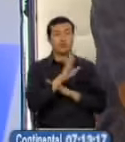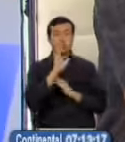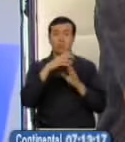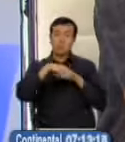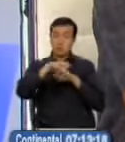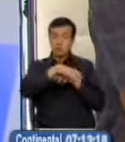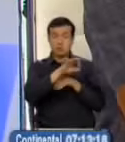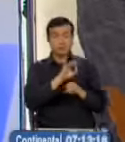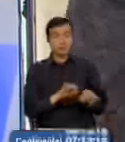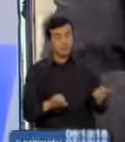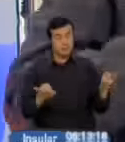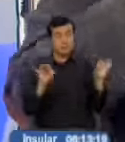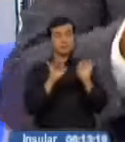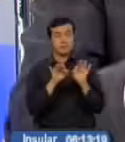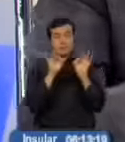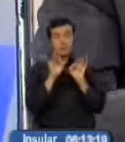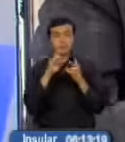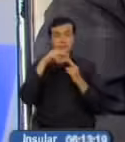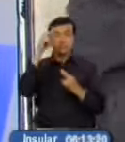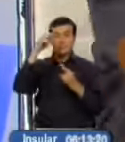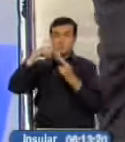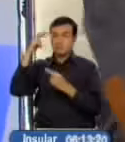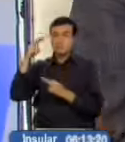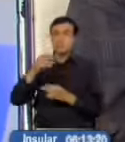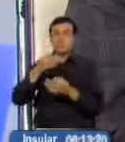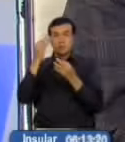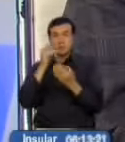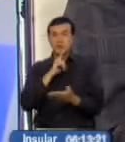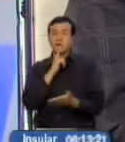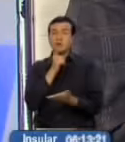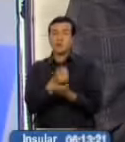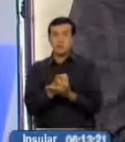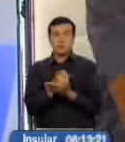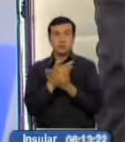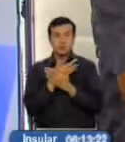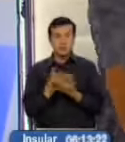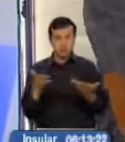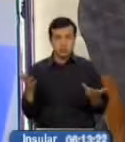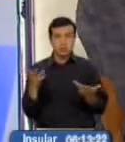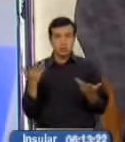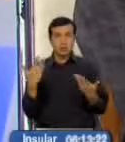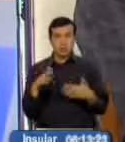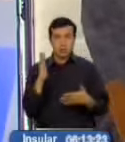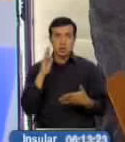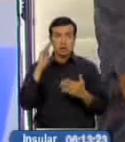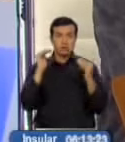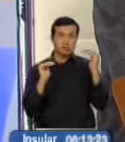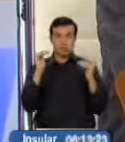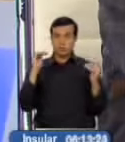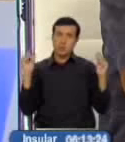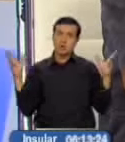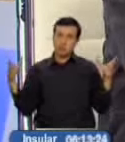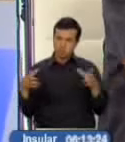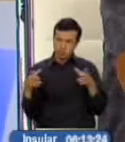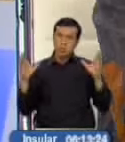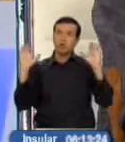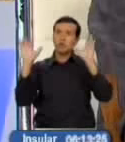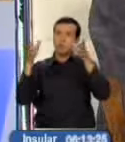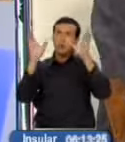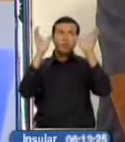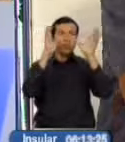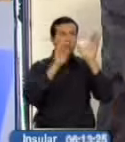descentralización es importante, la regionalización permite eliminar esas asimetrías y se podría tener una